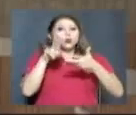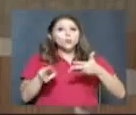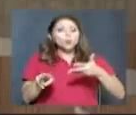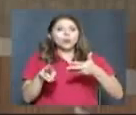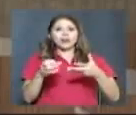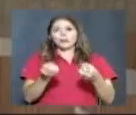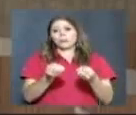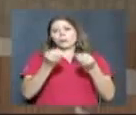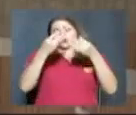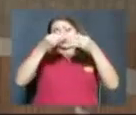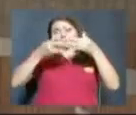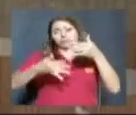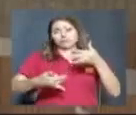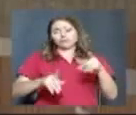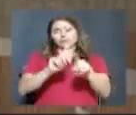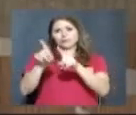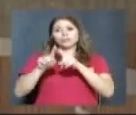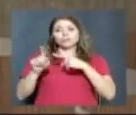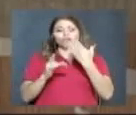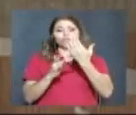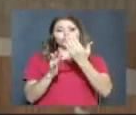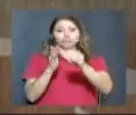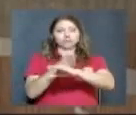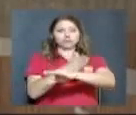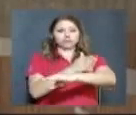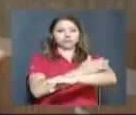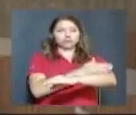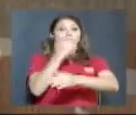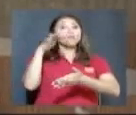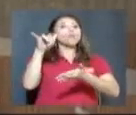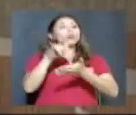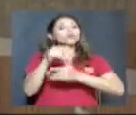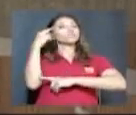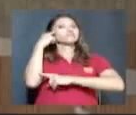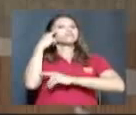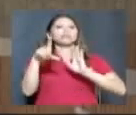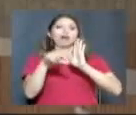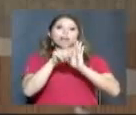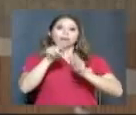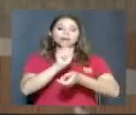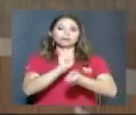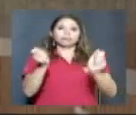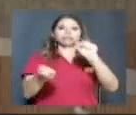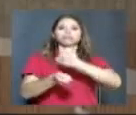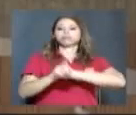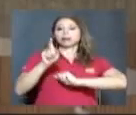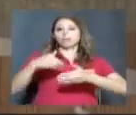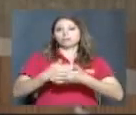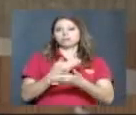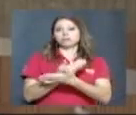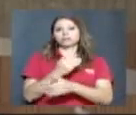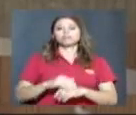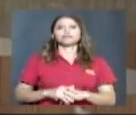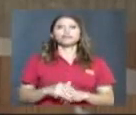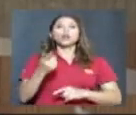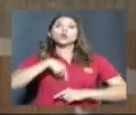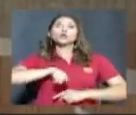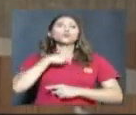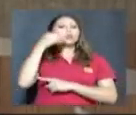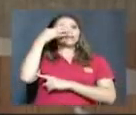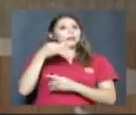explosión tecnológica. Eso hace pensar que definitivamente la ley debe ser reformada, o por lo menos debe ser actualizada. Creíamos que con la ley